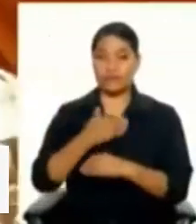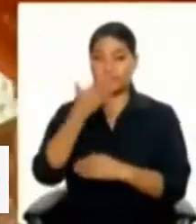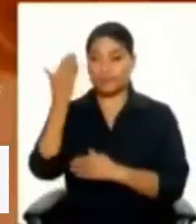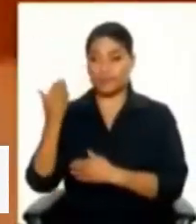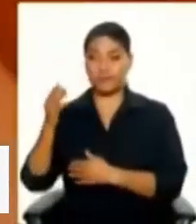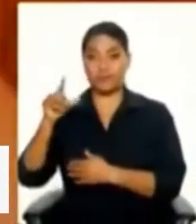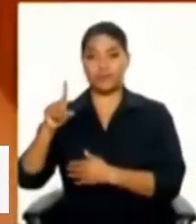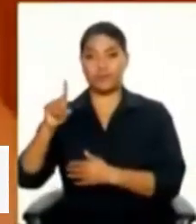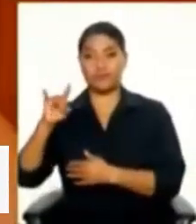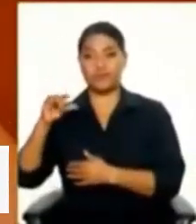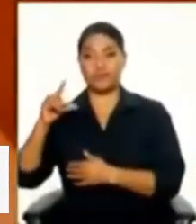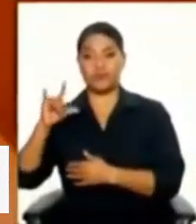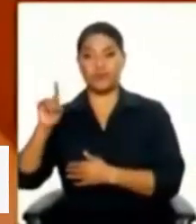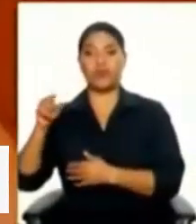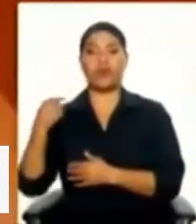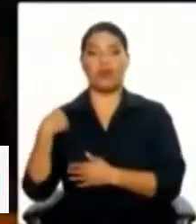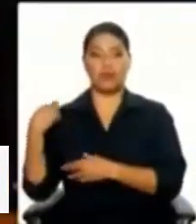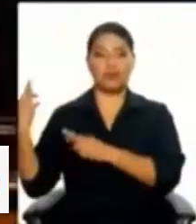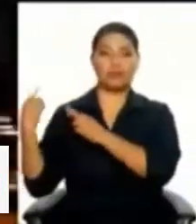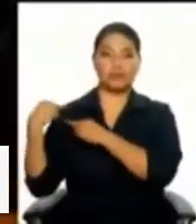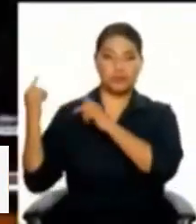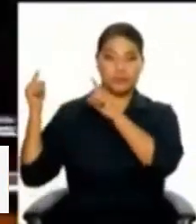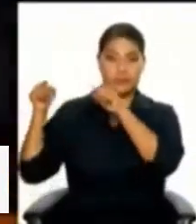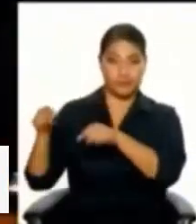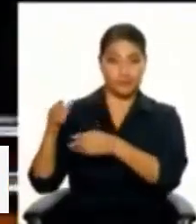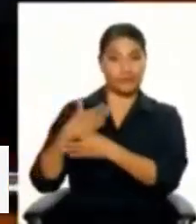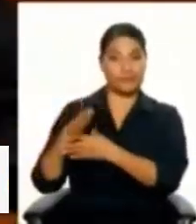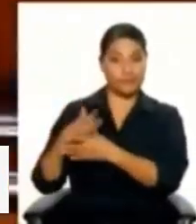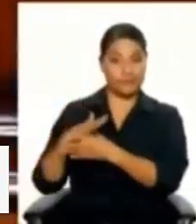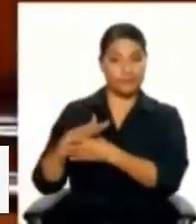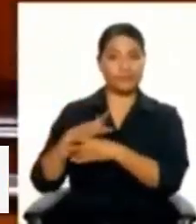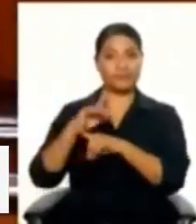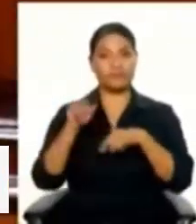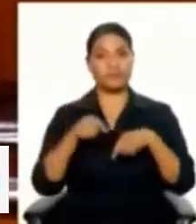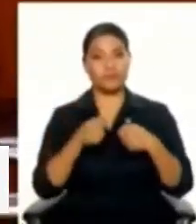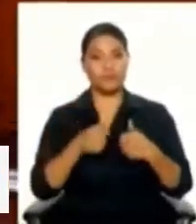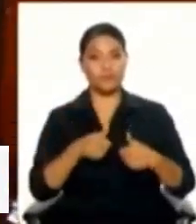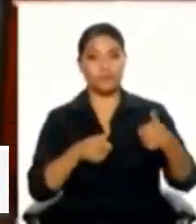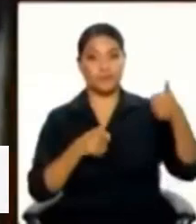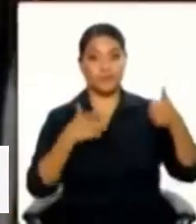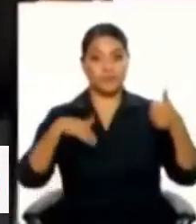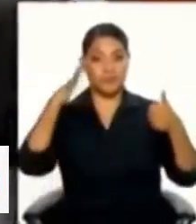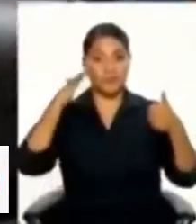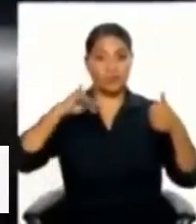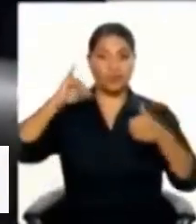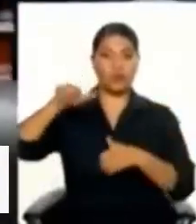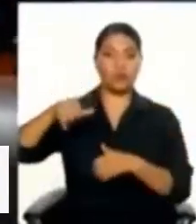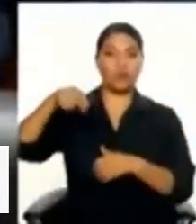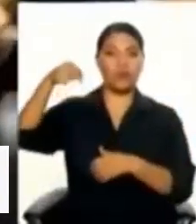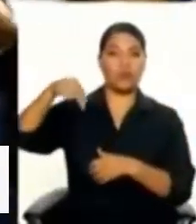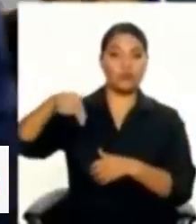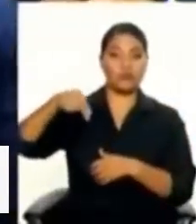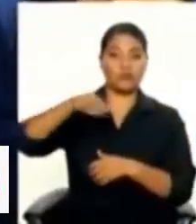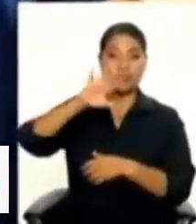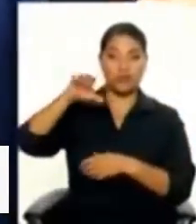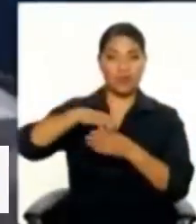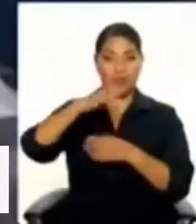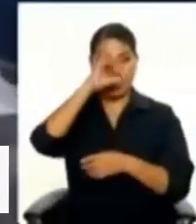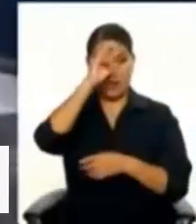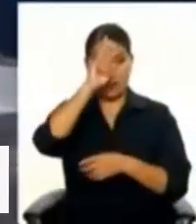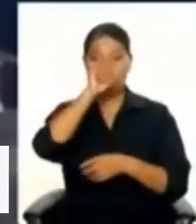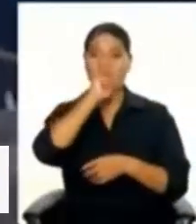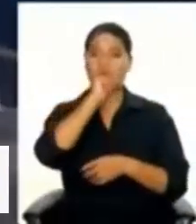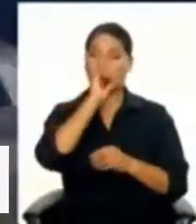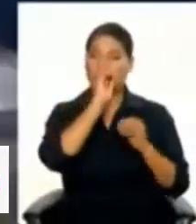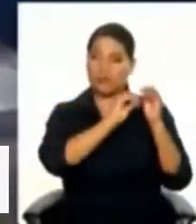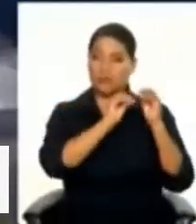habría responsabilidades compartidas entre el titular del legislativo y el jurado electoral especial del Cusco.